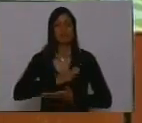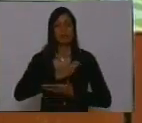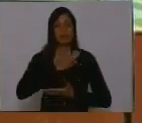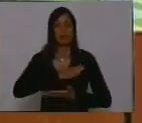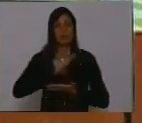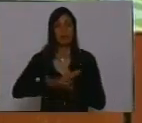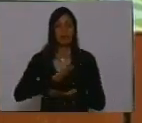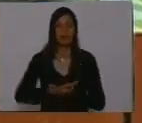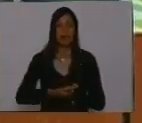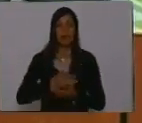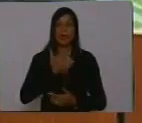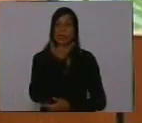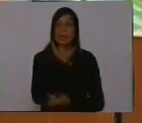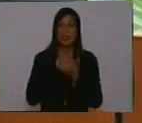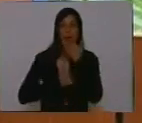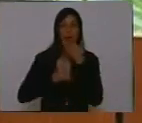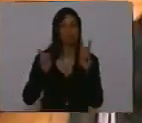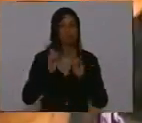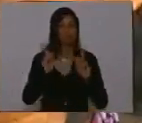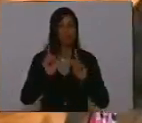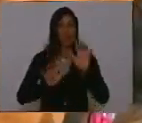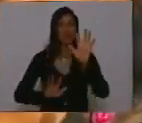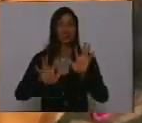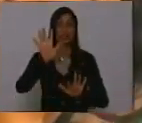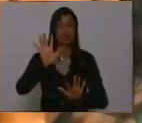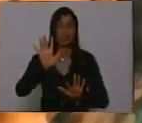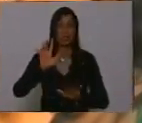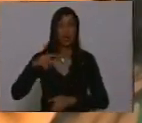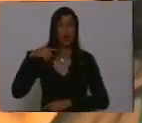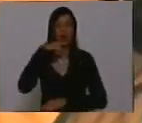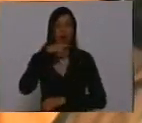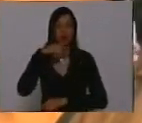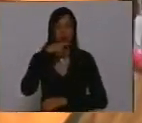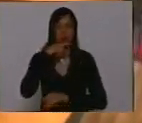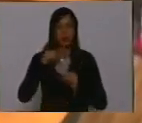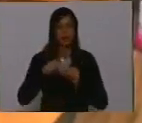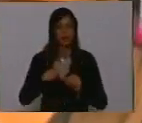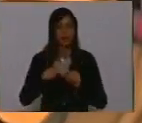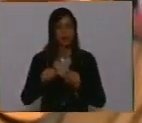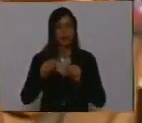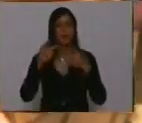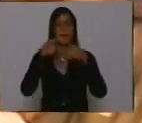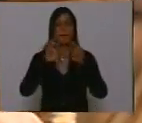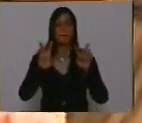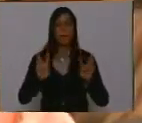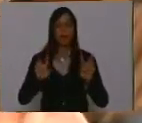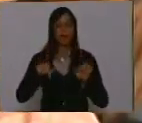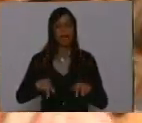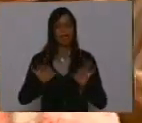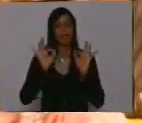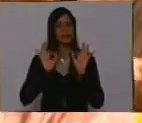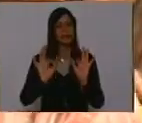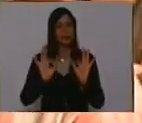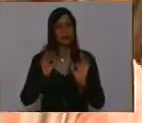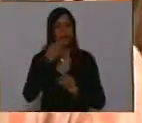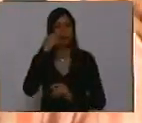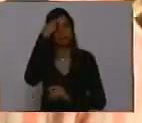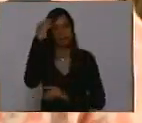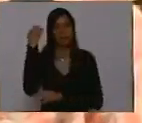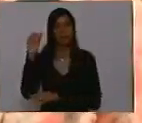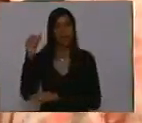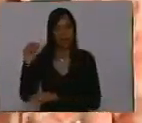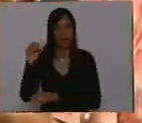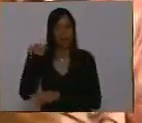sin temor a equivocarnos que a partir del 15 continuará la paz, y especialmente en este estado donde tendremos un